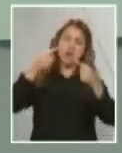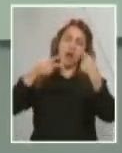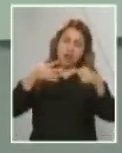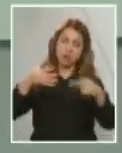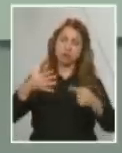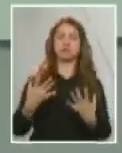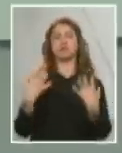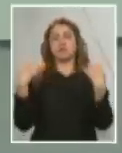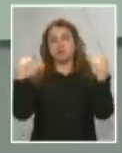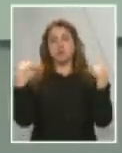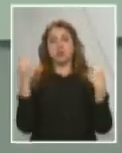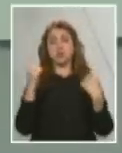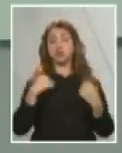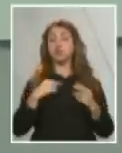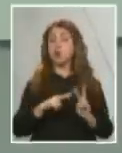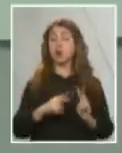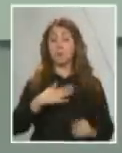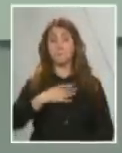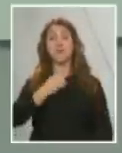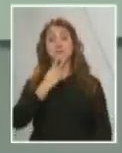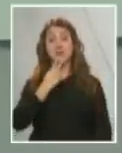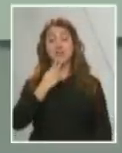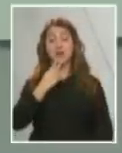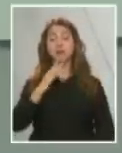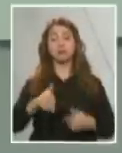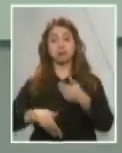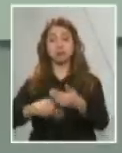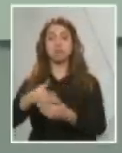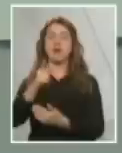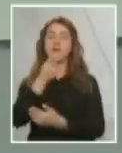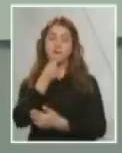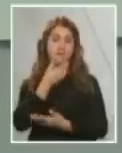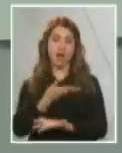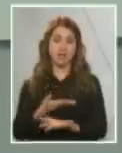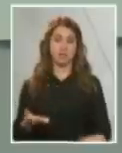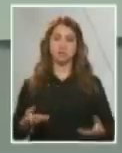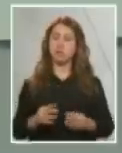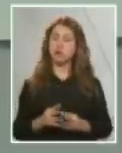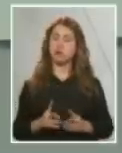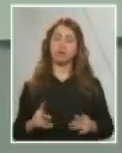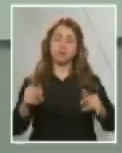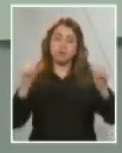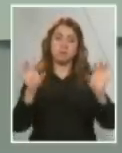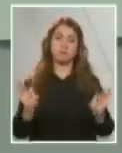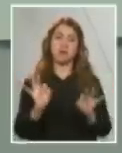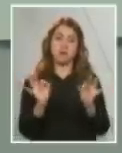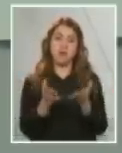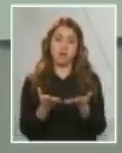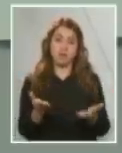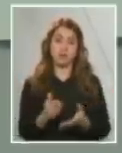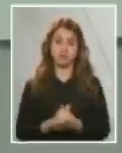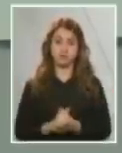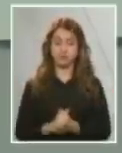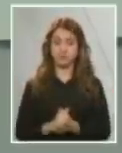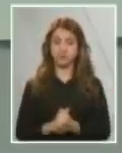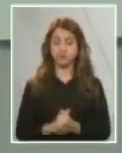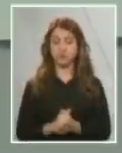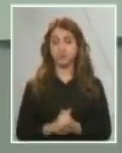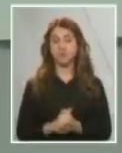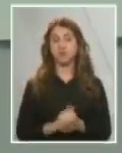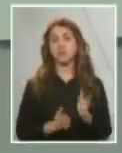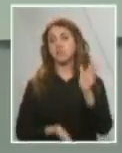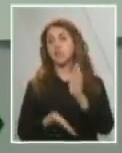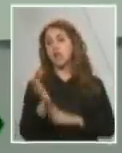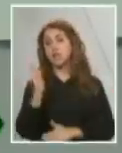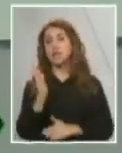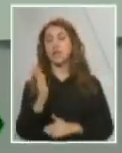Yo hago que la vida sea más fácil, más perfecta. Salí, no